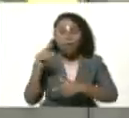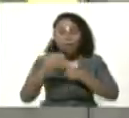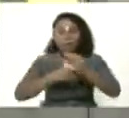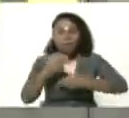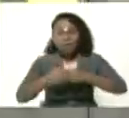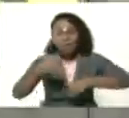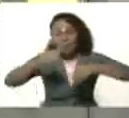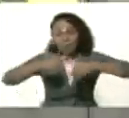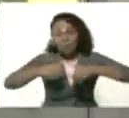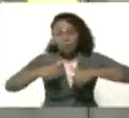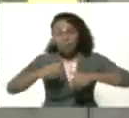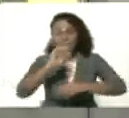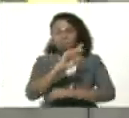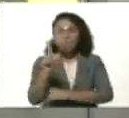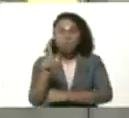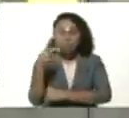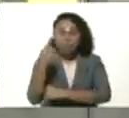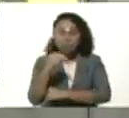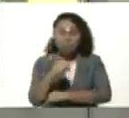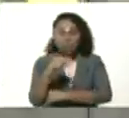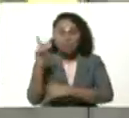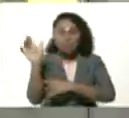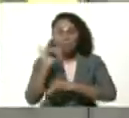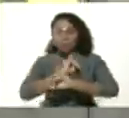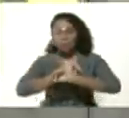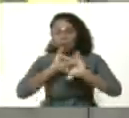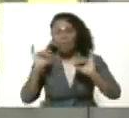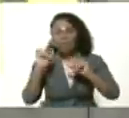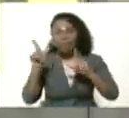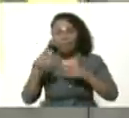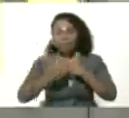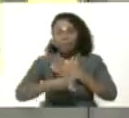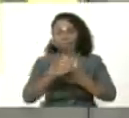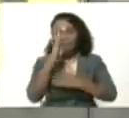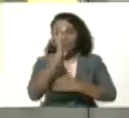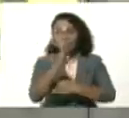elecciones del 21 de noviembre. Así despedimos el presente avance en directo. Muy buenas tardes.